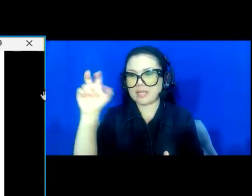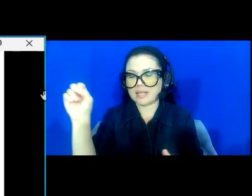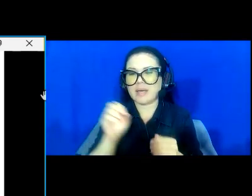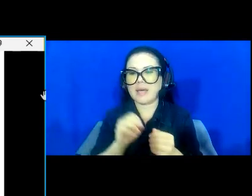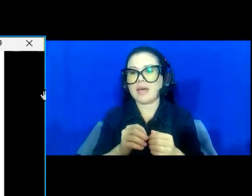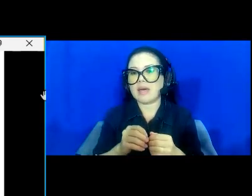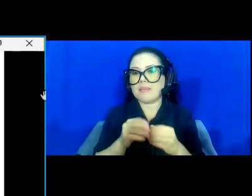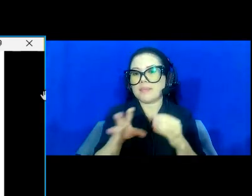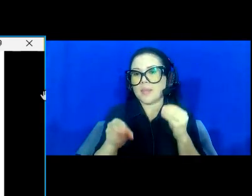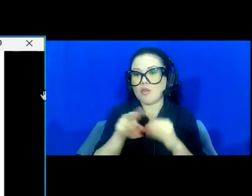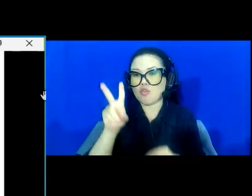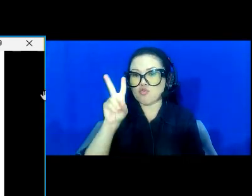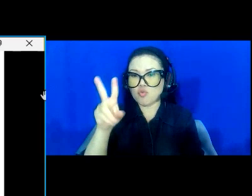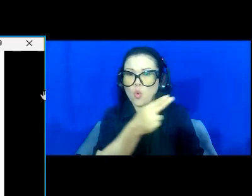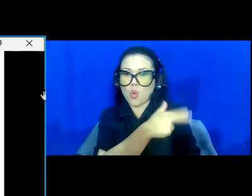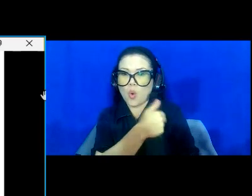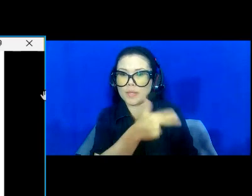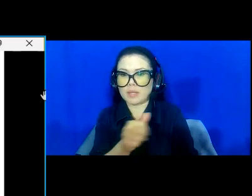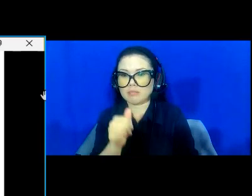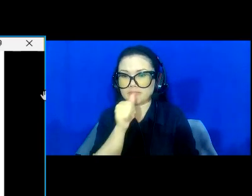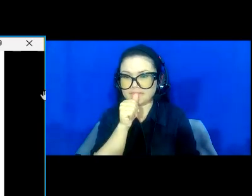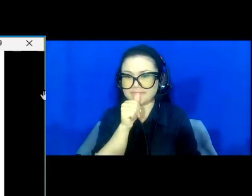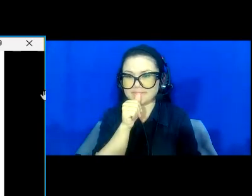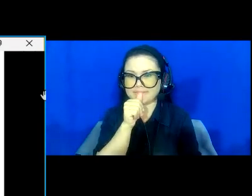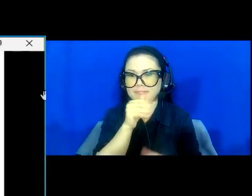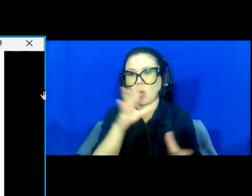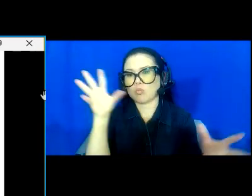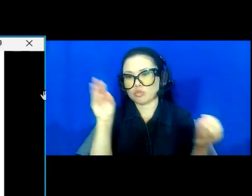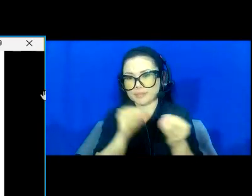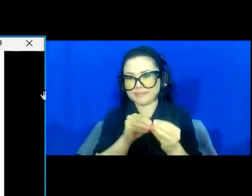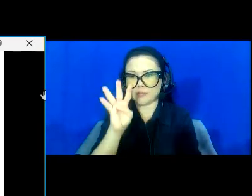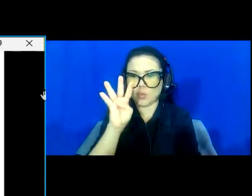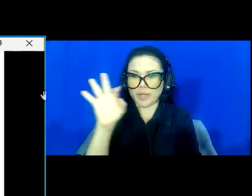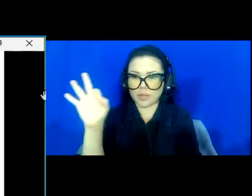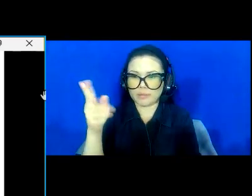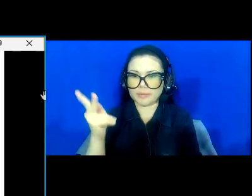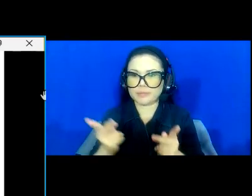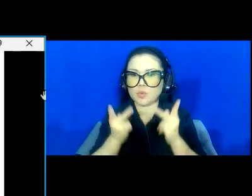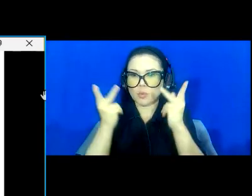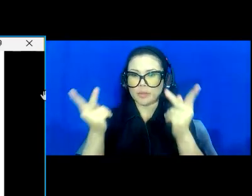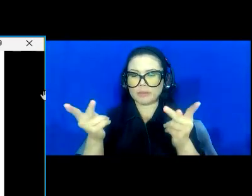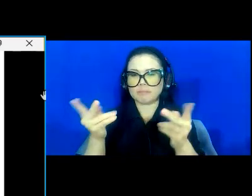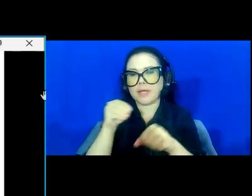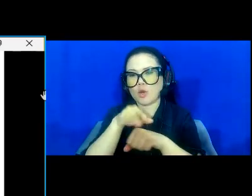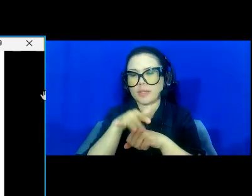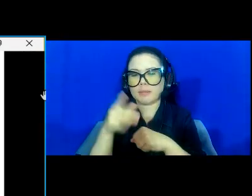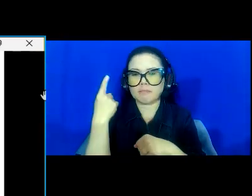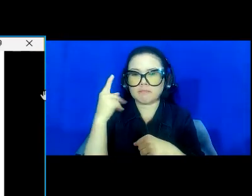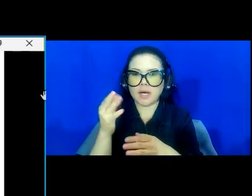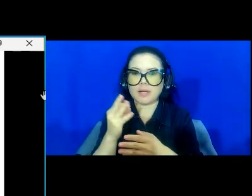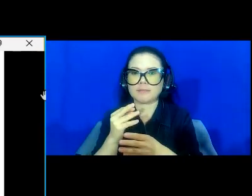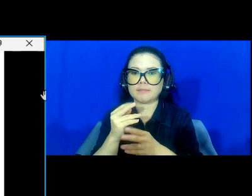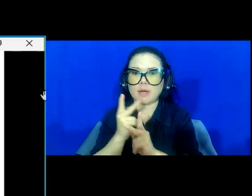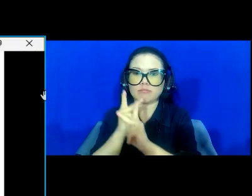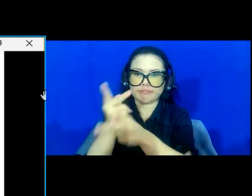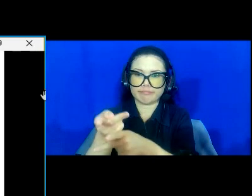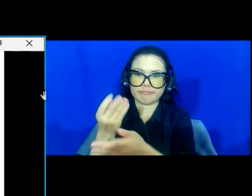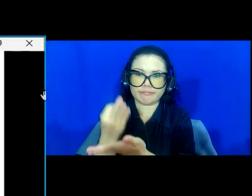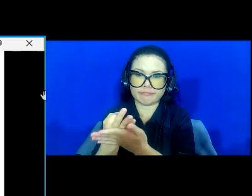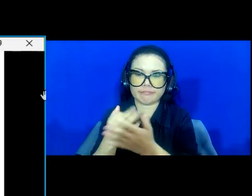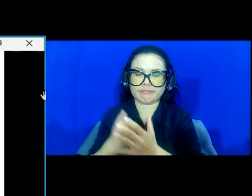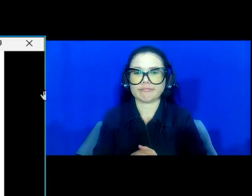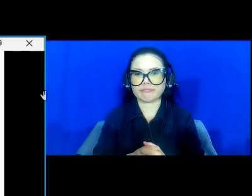que aquí está comprendida esas 49 propuestas que fueron recomendadas para financiamiento. Y ahora quiero tomar, ¿verdad?, un espacio para que